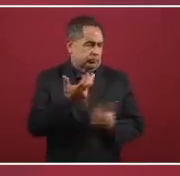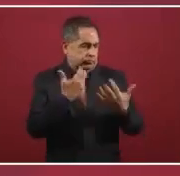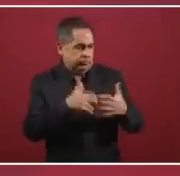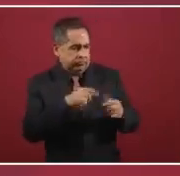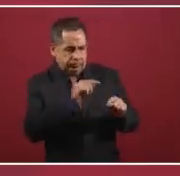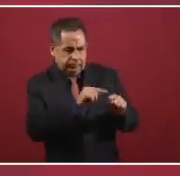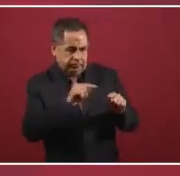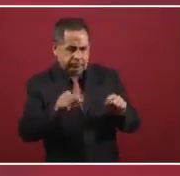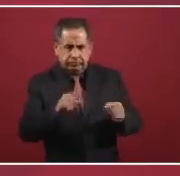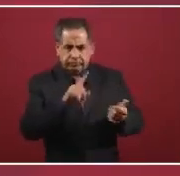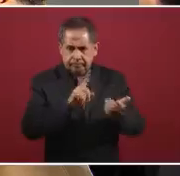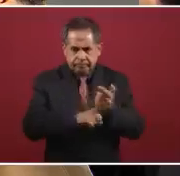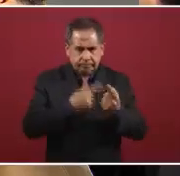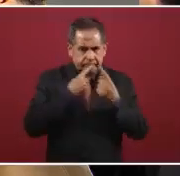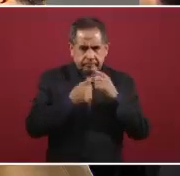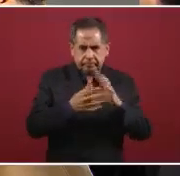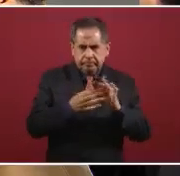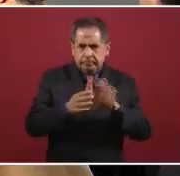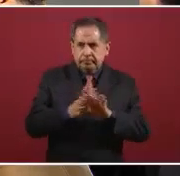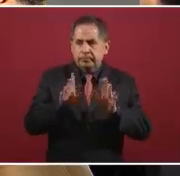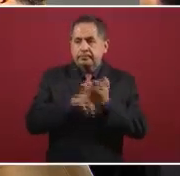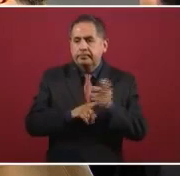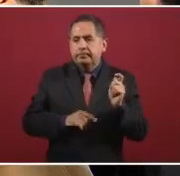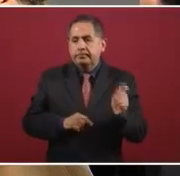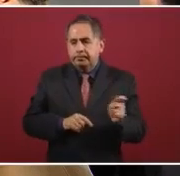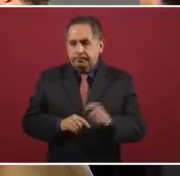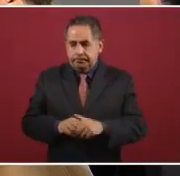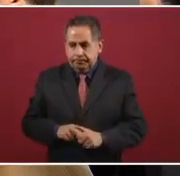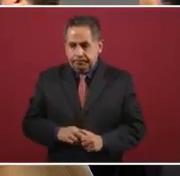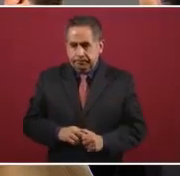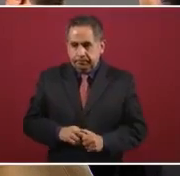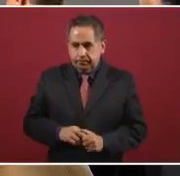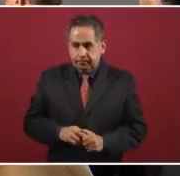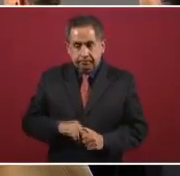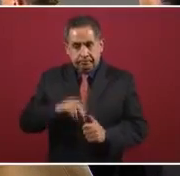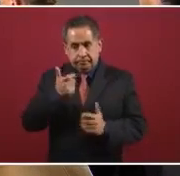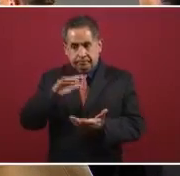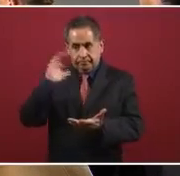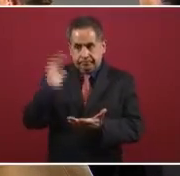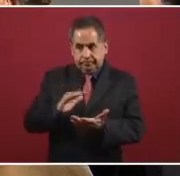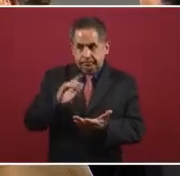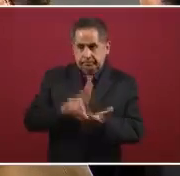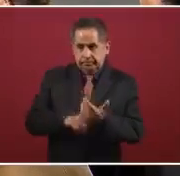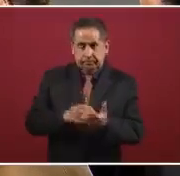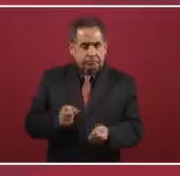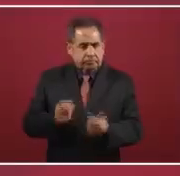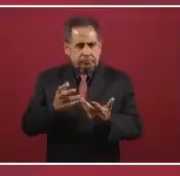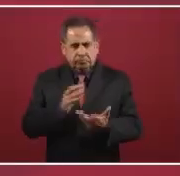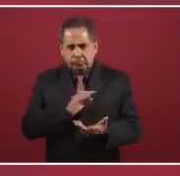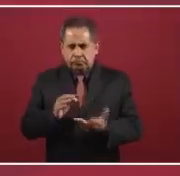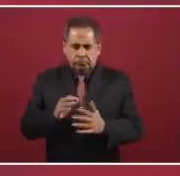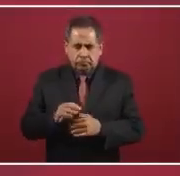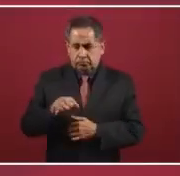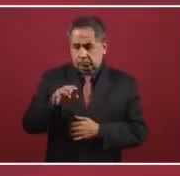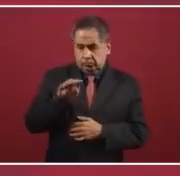otros arreglos donde la reducción fue entre